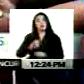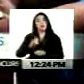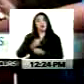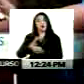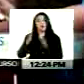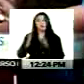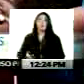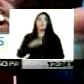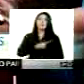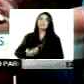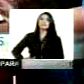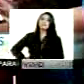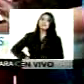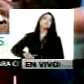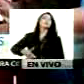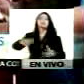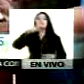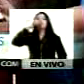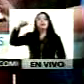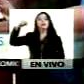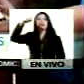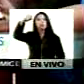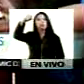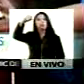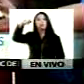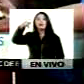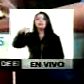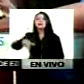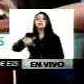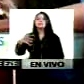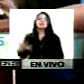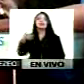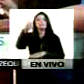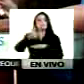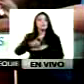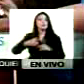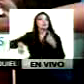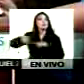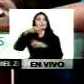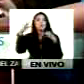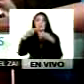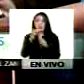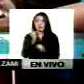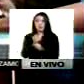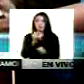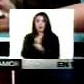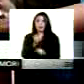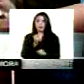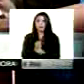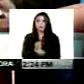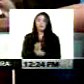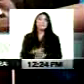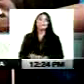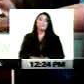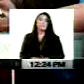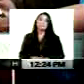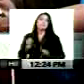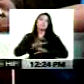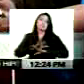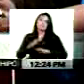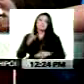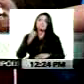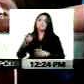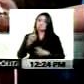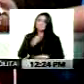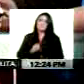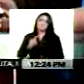trabajador, presidente, comandante en jefe, Nicolás Maduro Moros. Esta instancia, que es el Estado Mayor de la clase obrera venezolano, está ocupado, siguiendo también los lineamientos